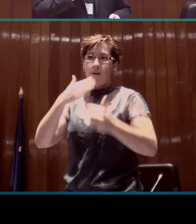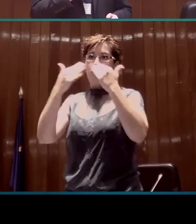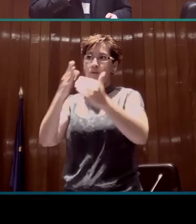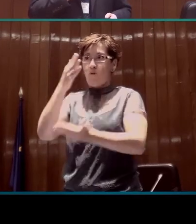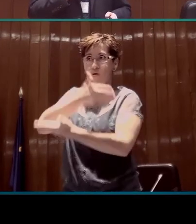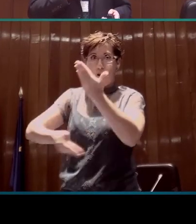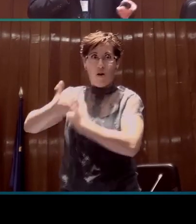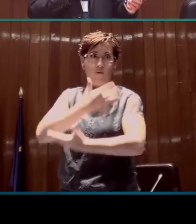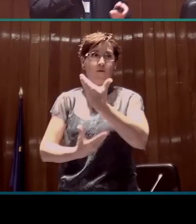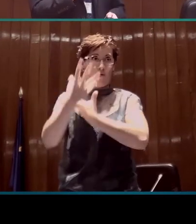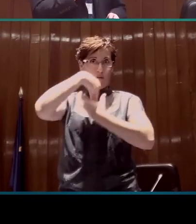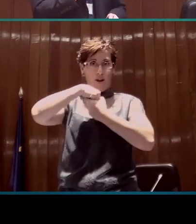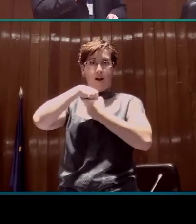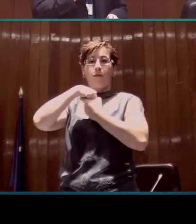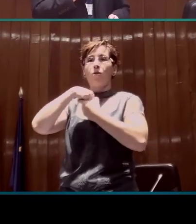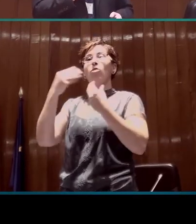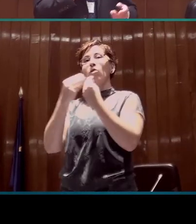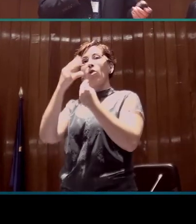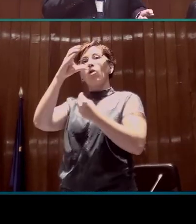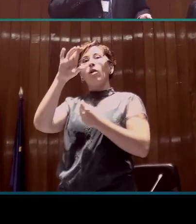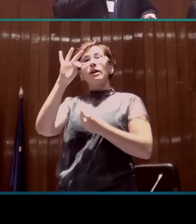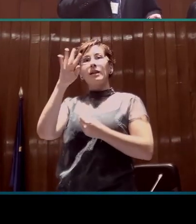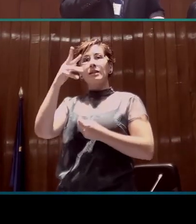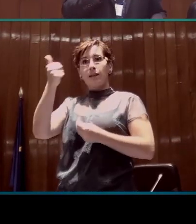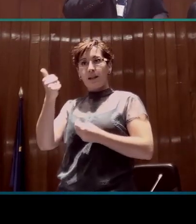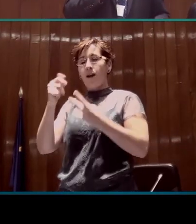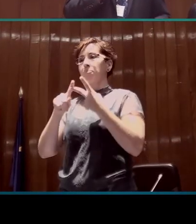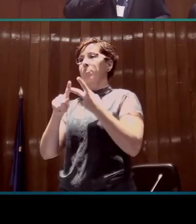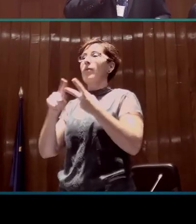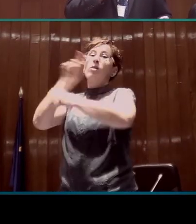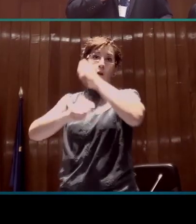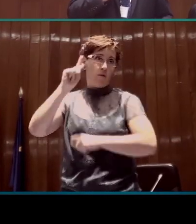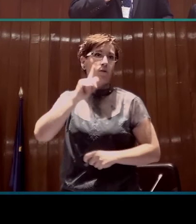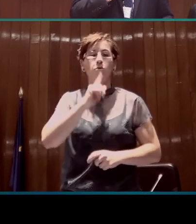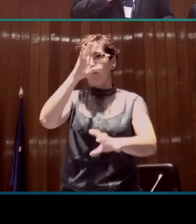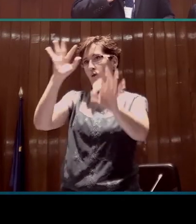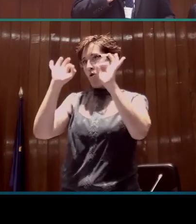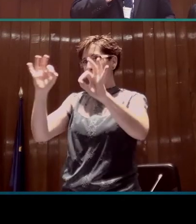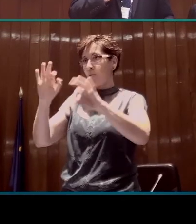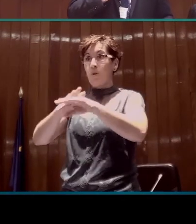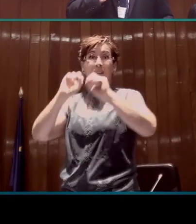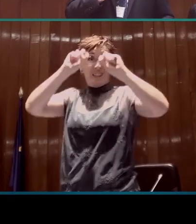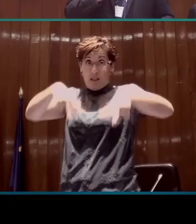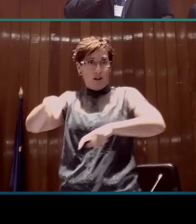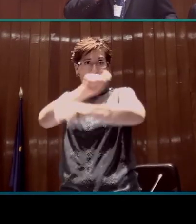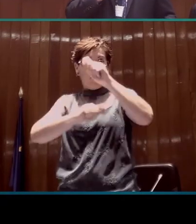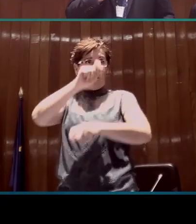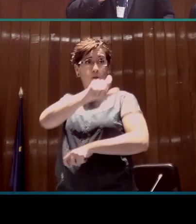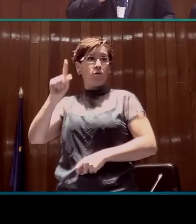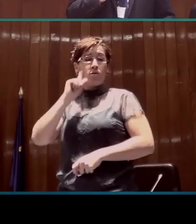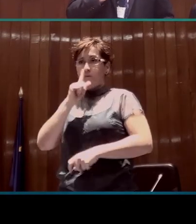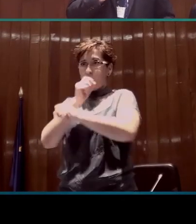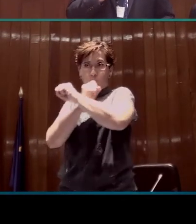con nosotros en el estudio con Cristina Baus. Obviamente las asociaciones de sordos, sin ellos no hubiera sido posible realizar